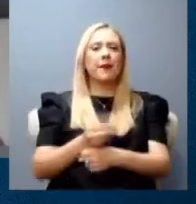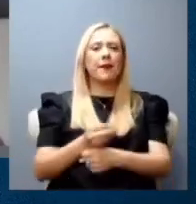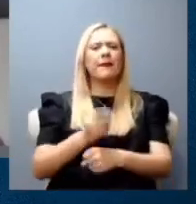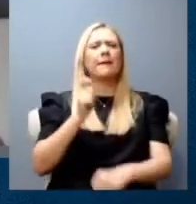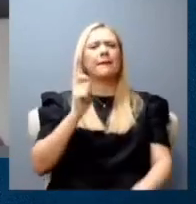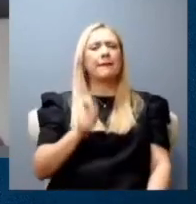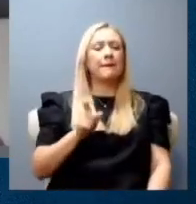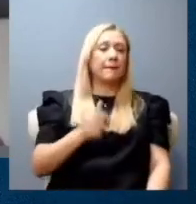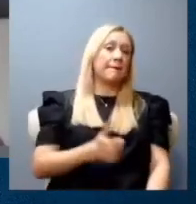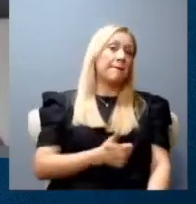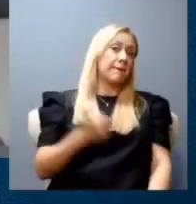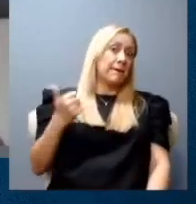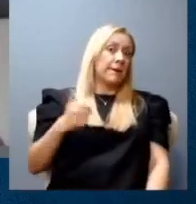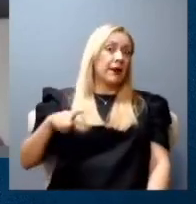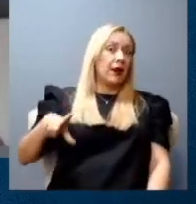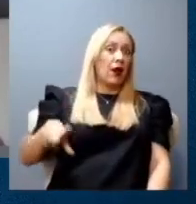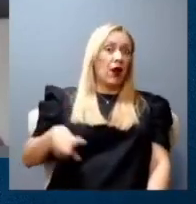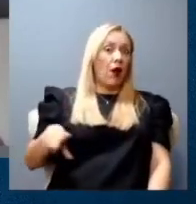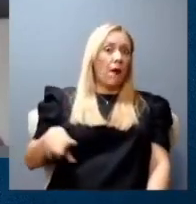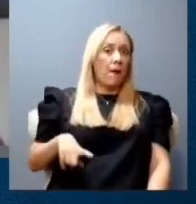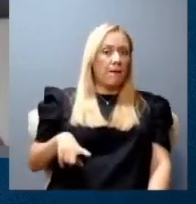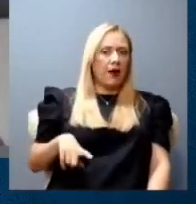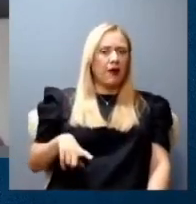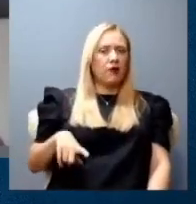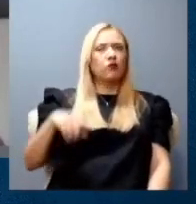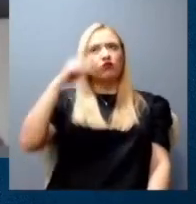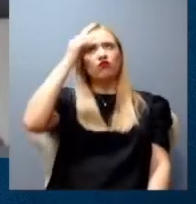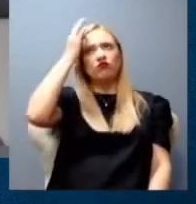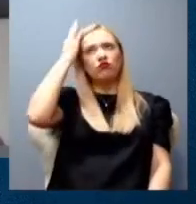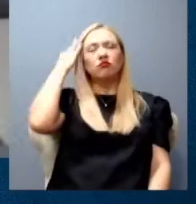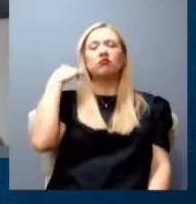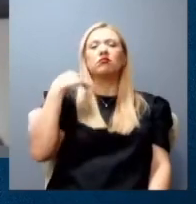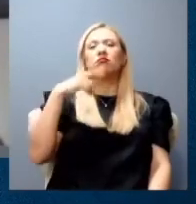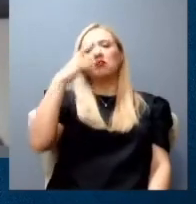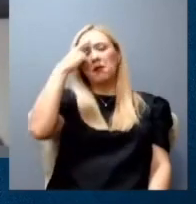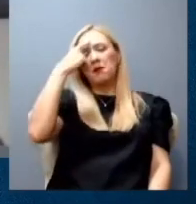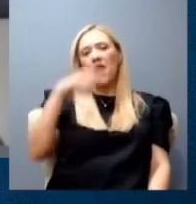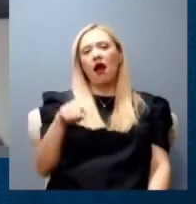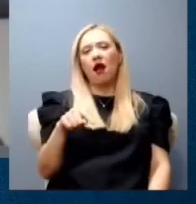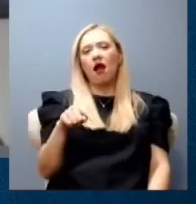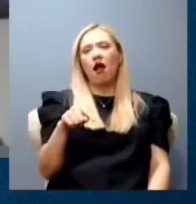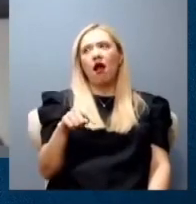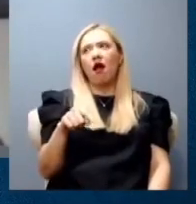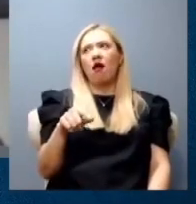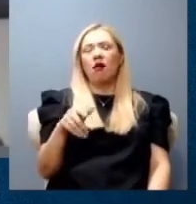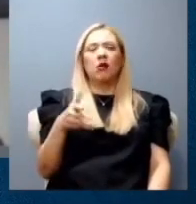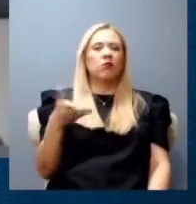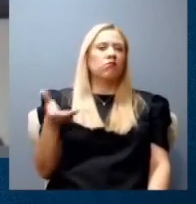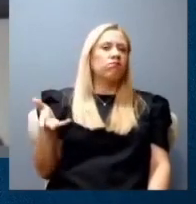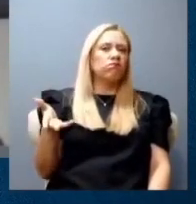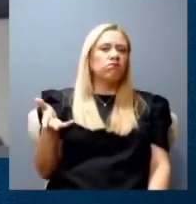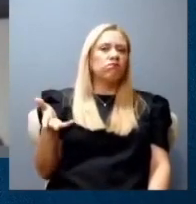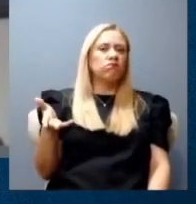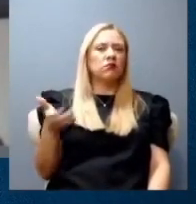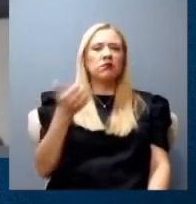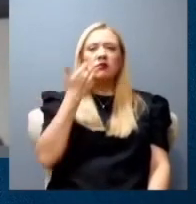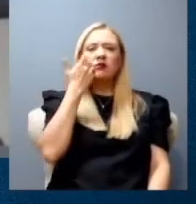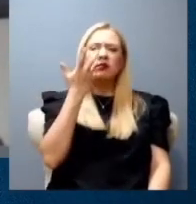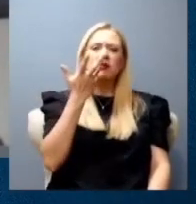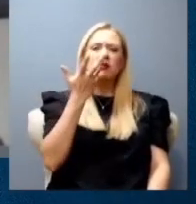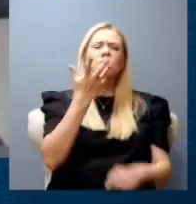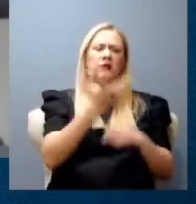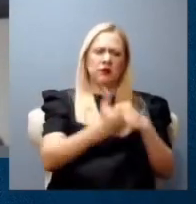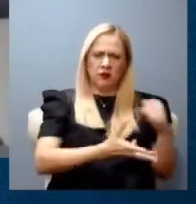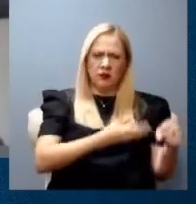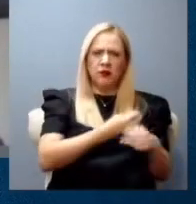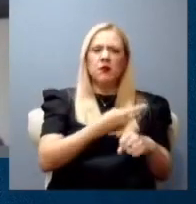administrativa, que son reparaciones, digamos, que también buscan indemnizar,